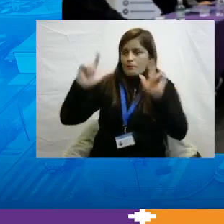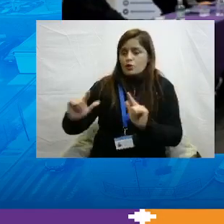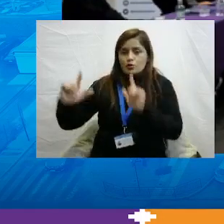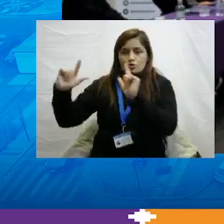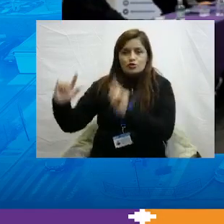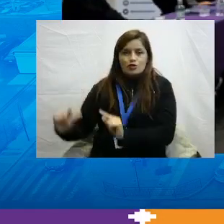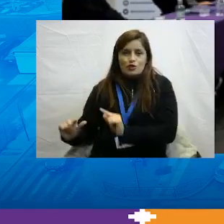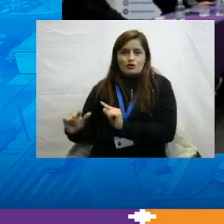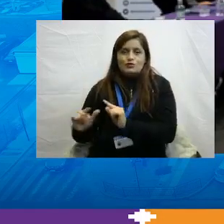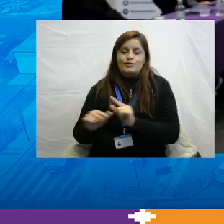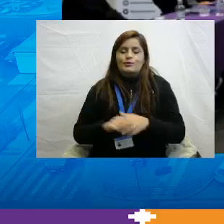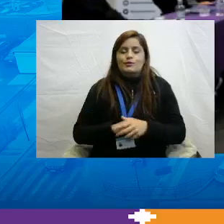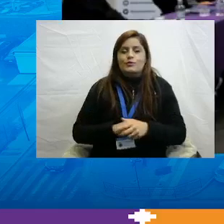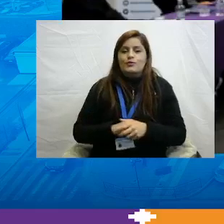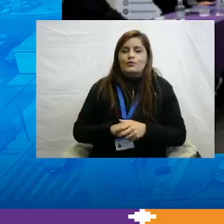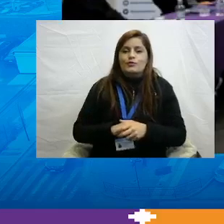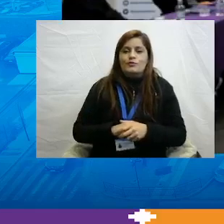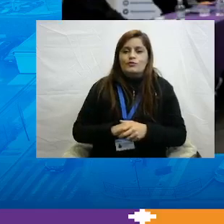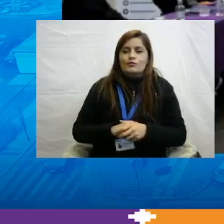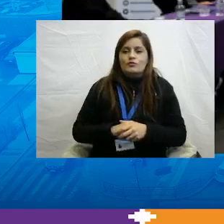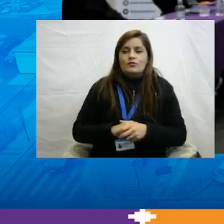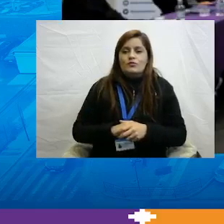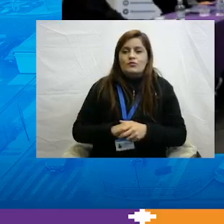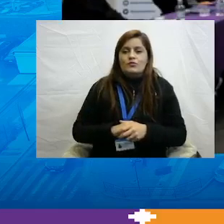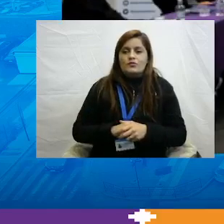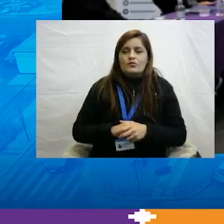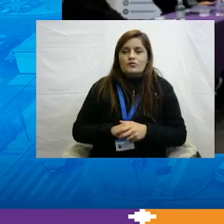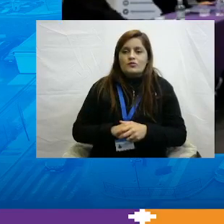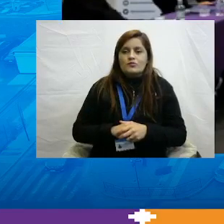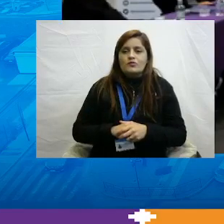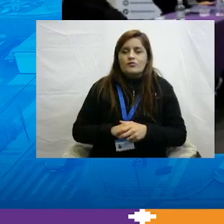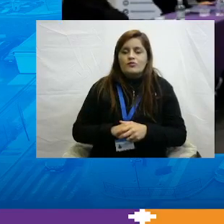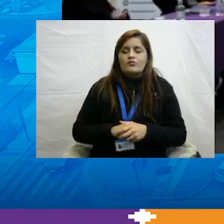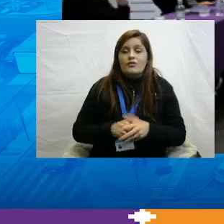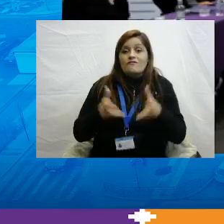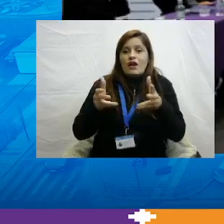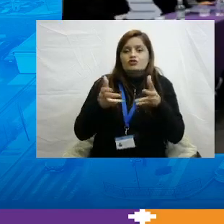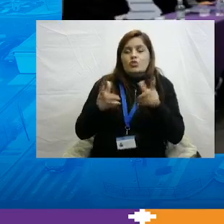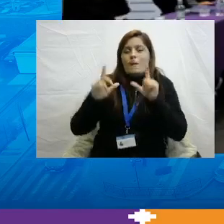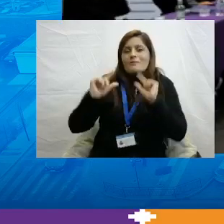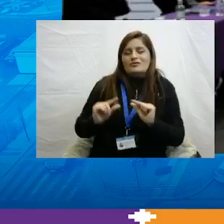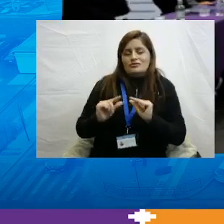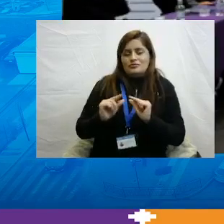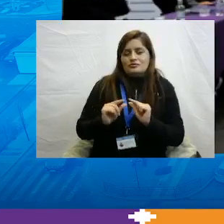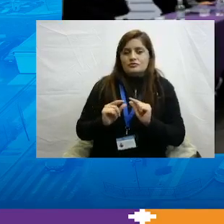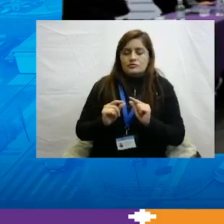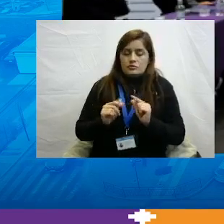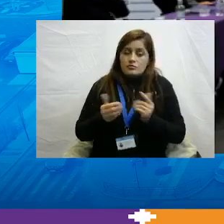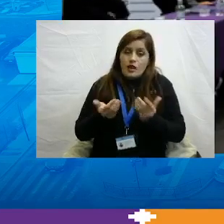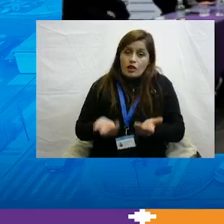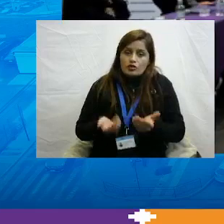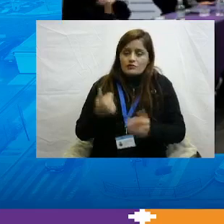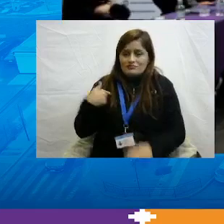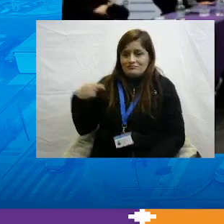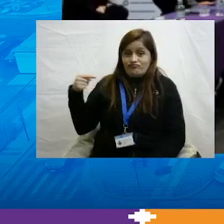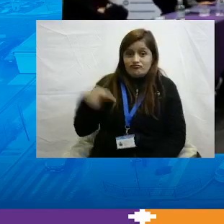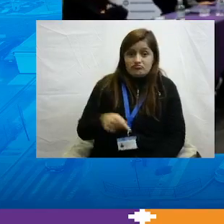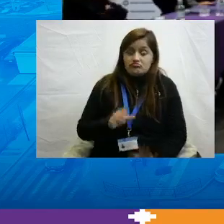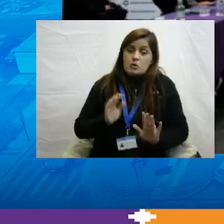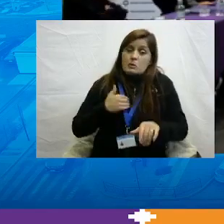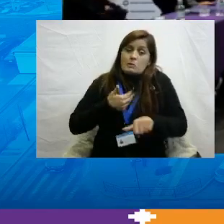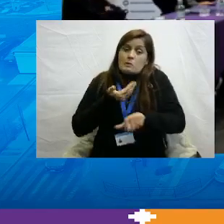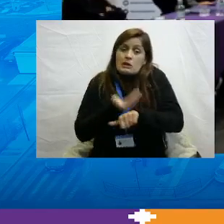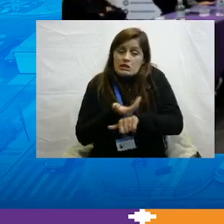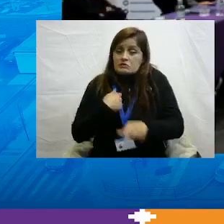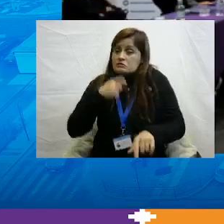residuo domiciliario, me imagino yo, disminuye. Así que en esta oportunidad yo no vine a